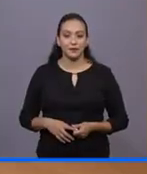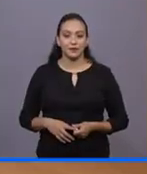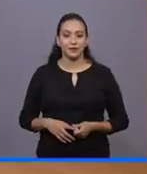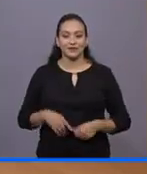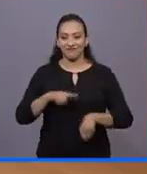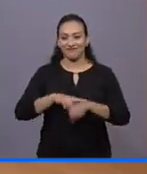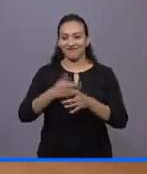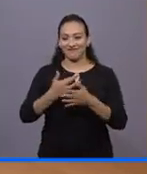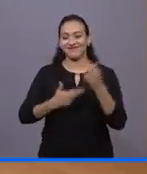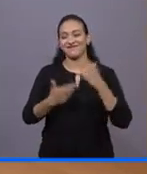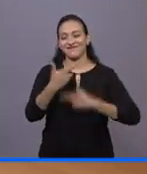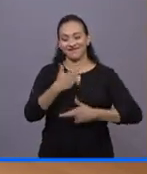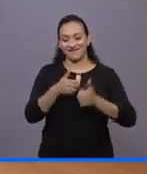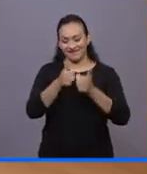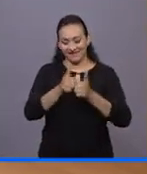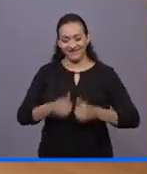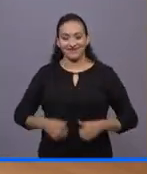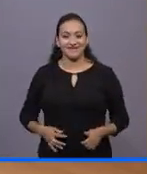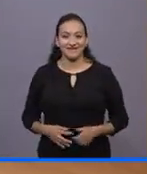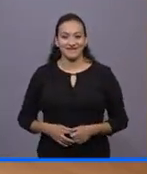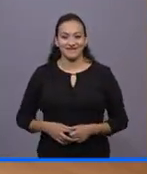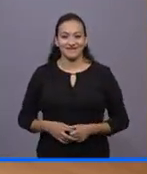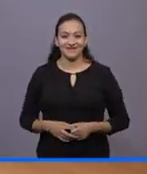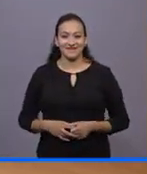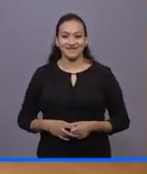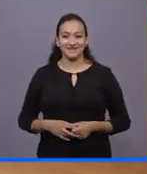Es momento de hacer una pausa y continuamos.